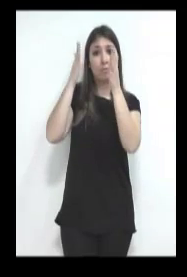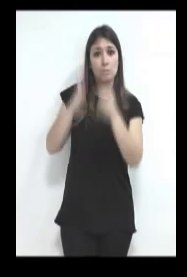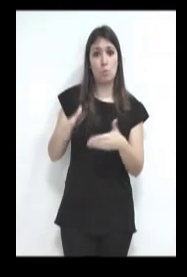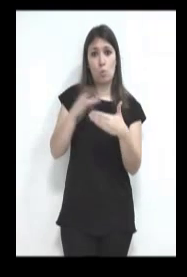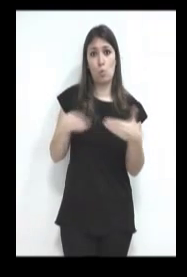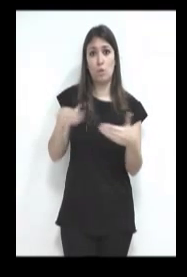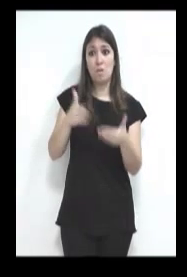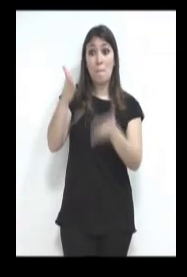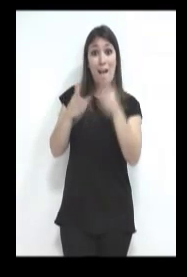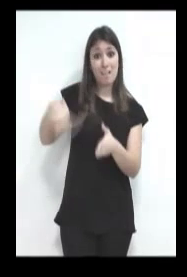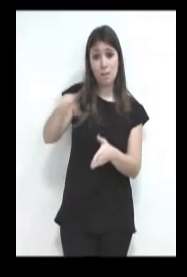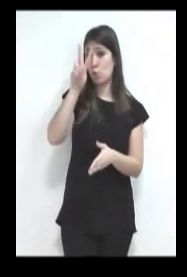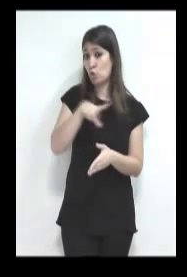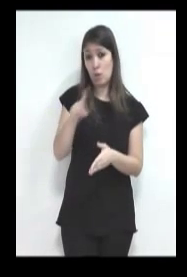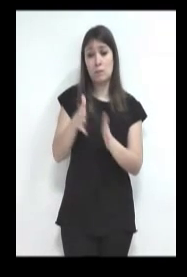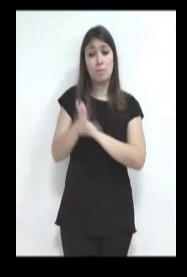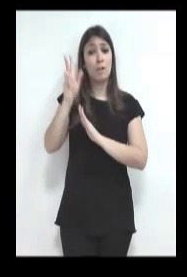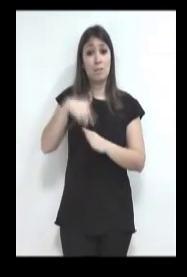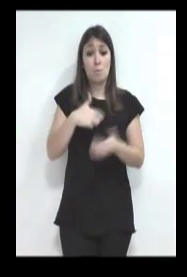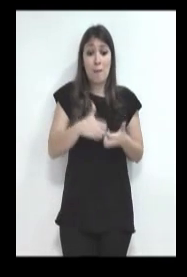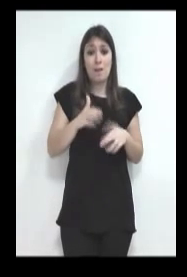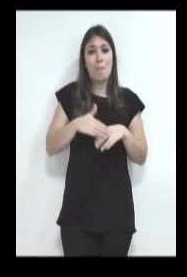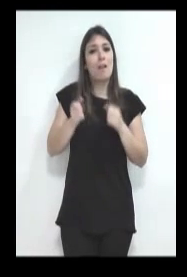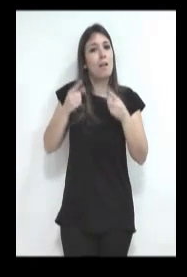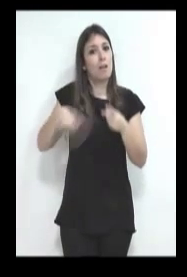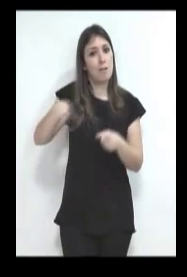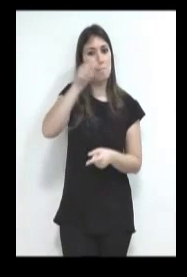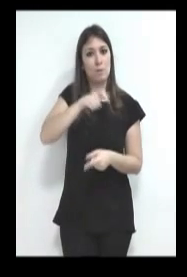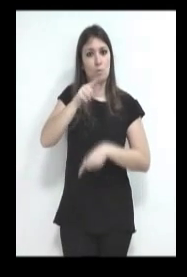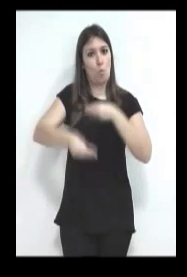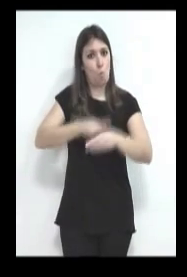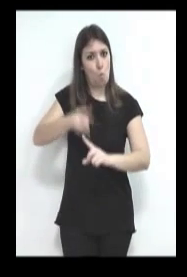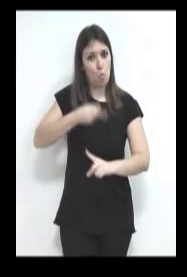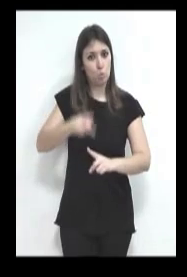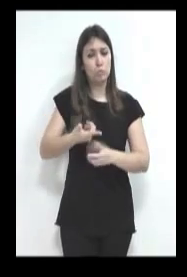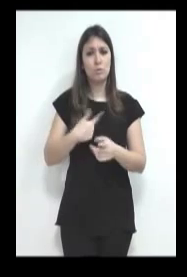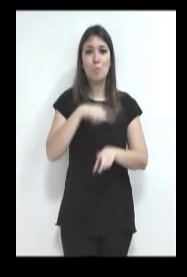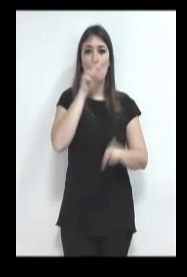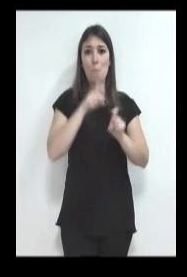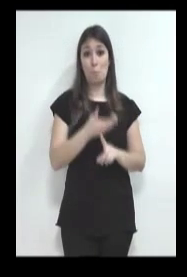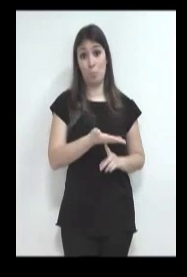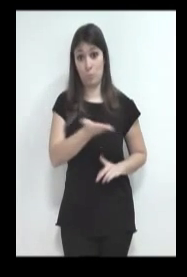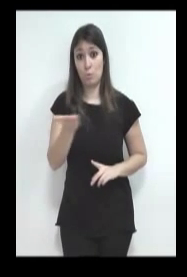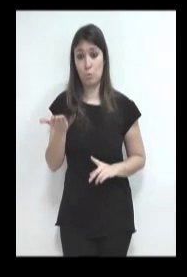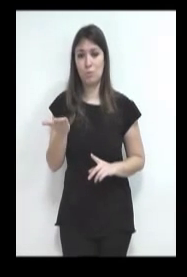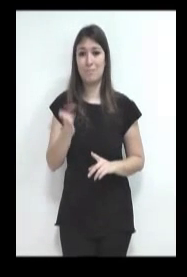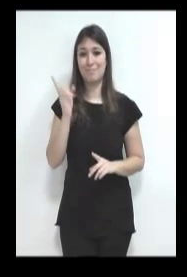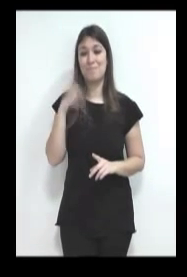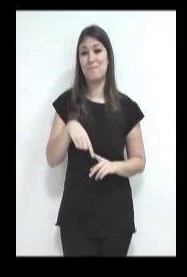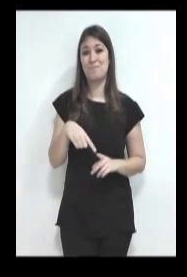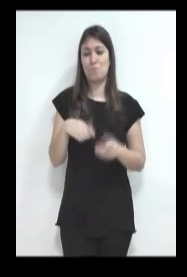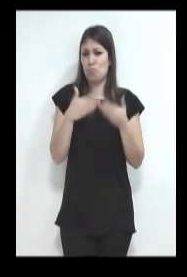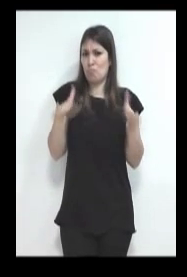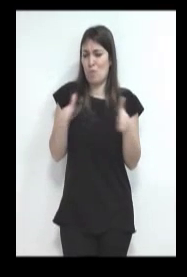otras máquinas, no son machine to machine, sino son personas de una ciudad. ¿Cómo veis? Pongo la frase